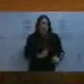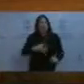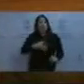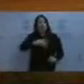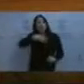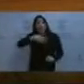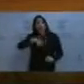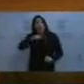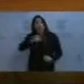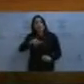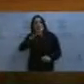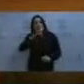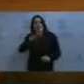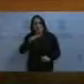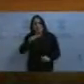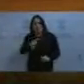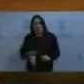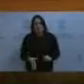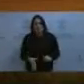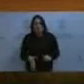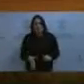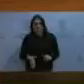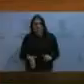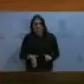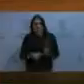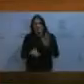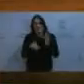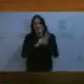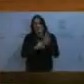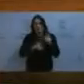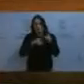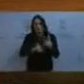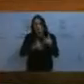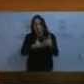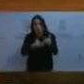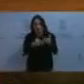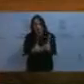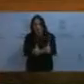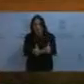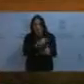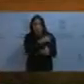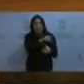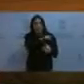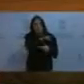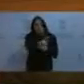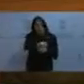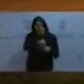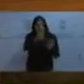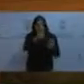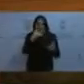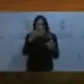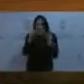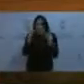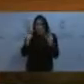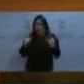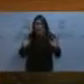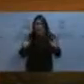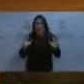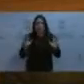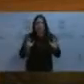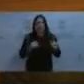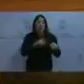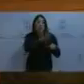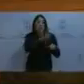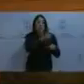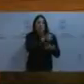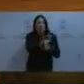del retraso de este decreto. No contento con mentir acerca de esto, y voy acabando, o mintió